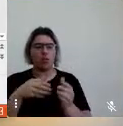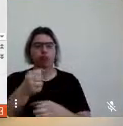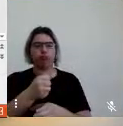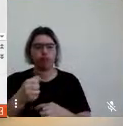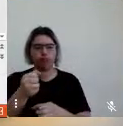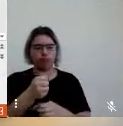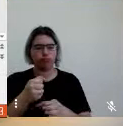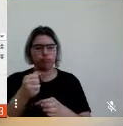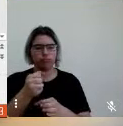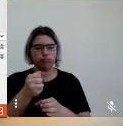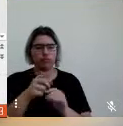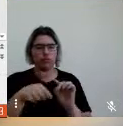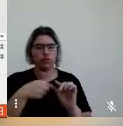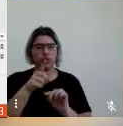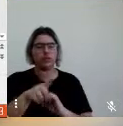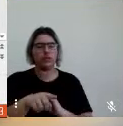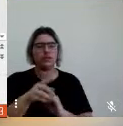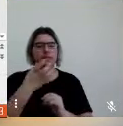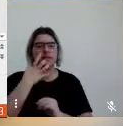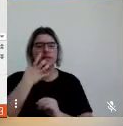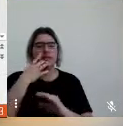especias picantes.